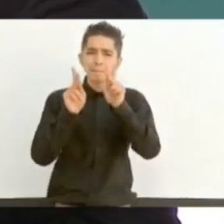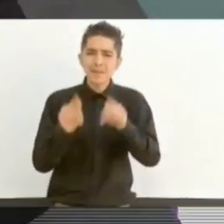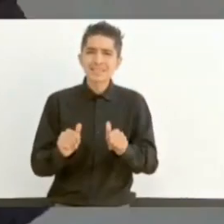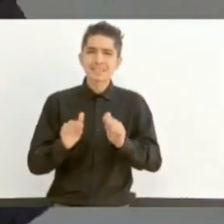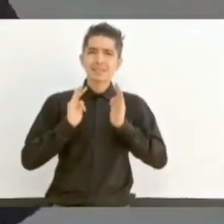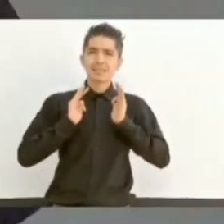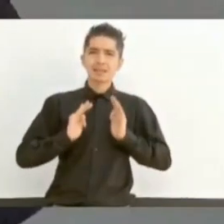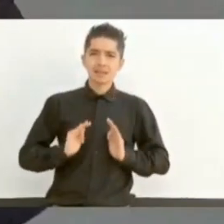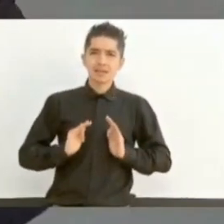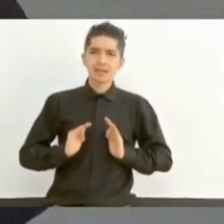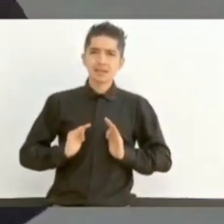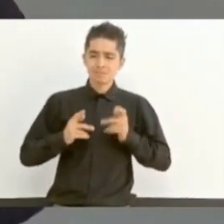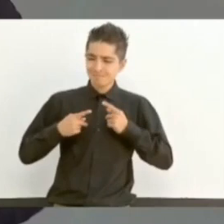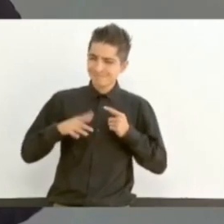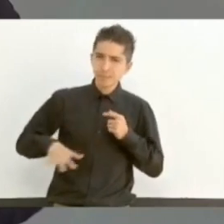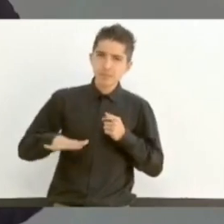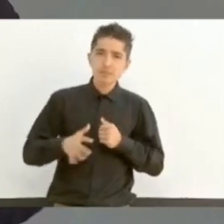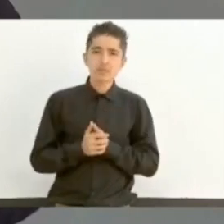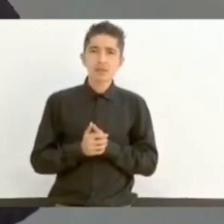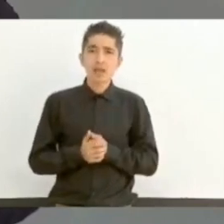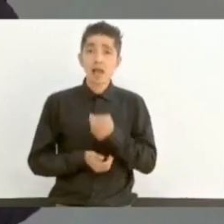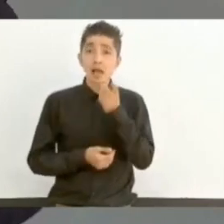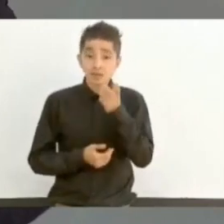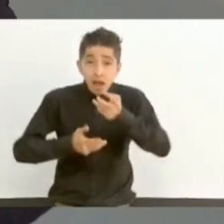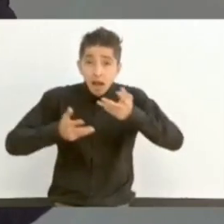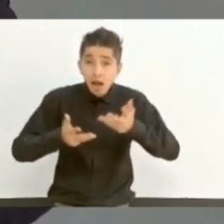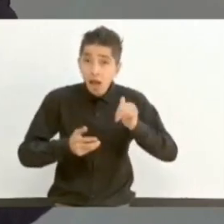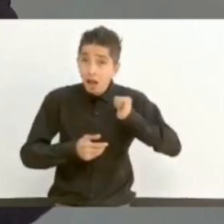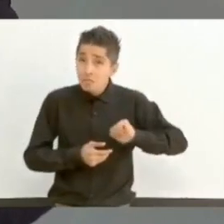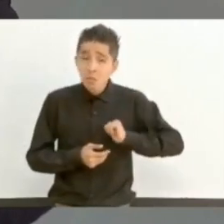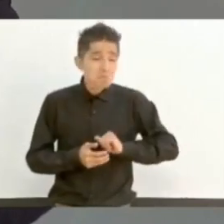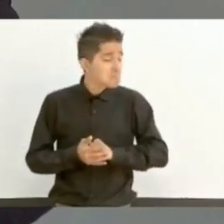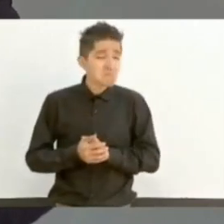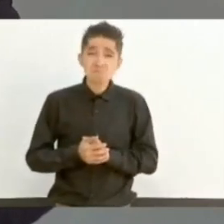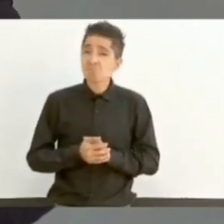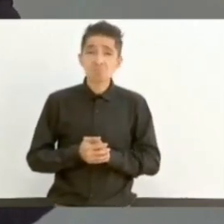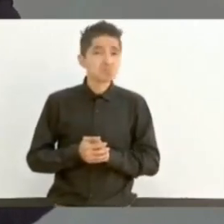tranquilidad. Esto no se hacía antes.